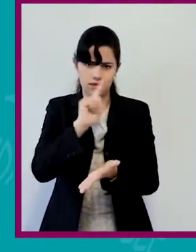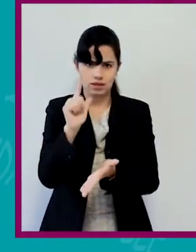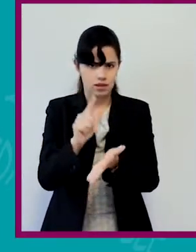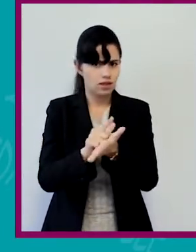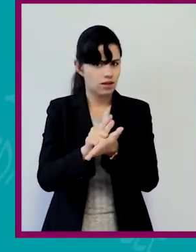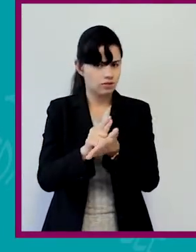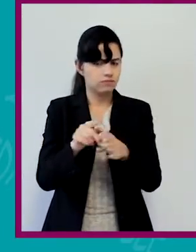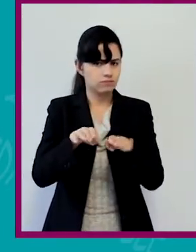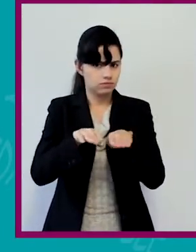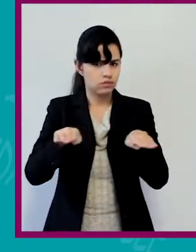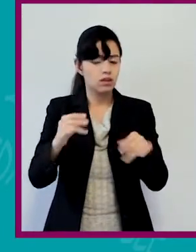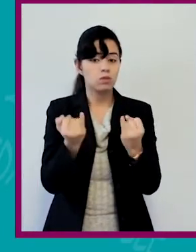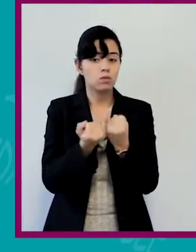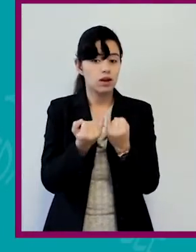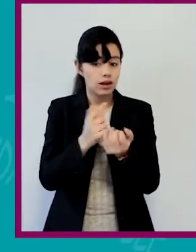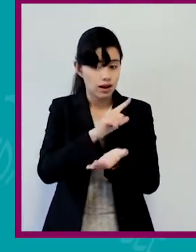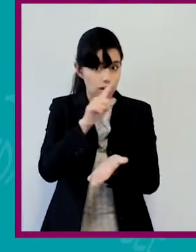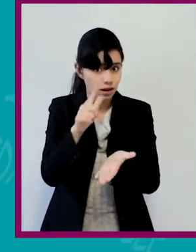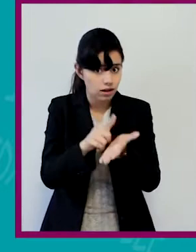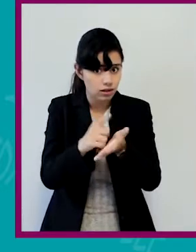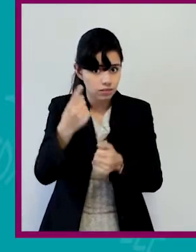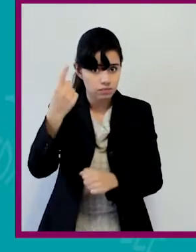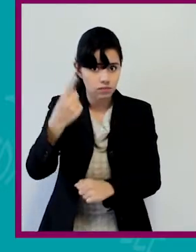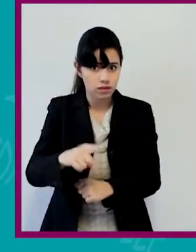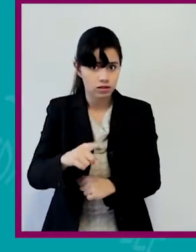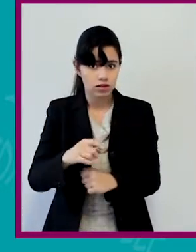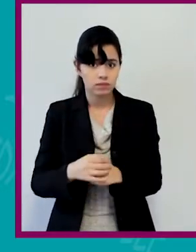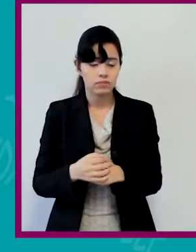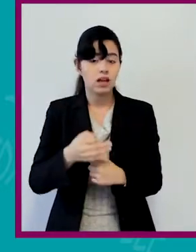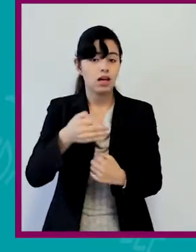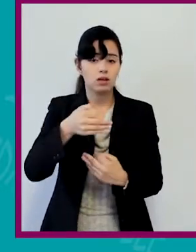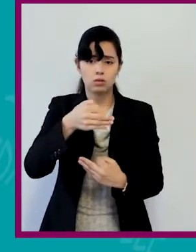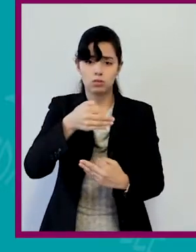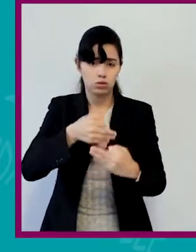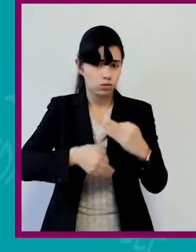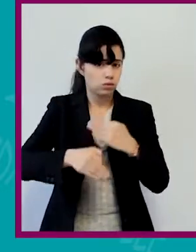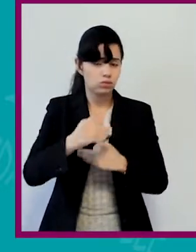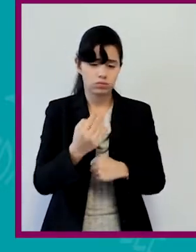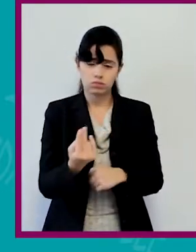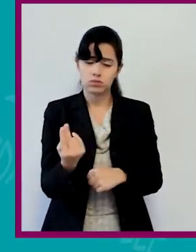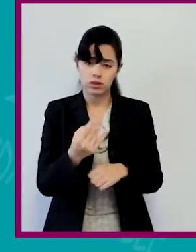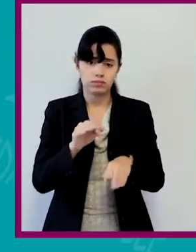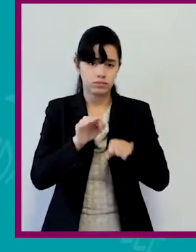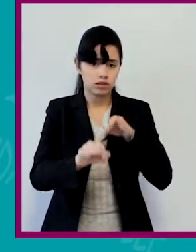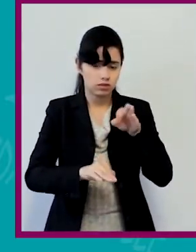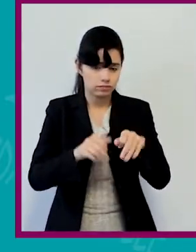ley el que todos seamos tratados como iguales.